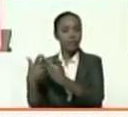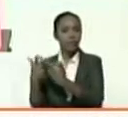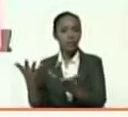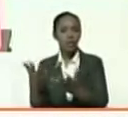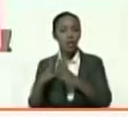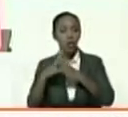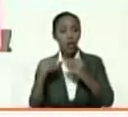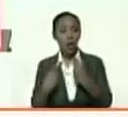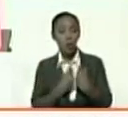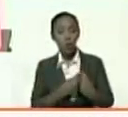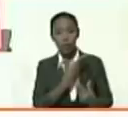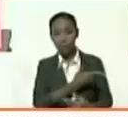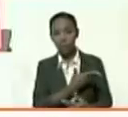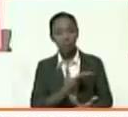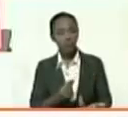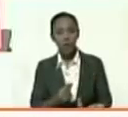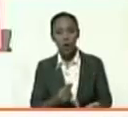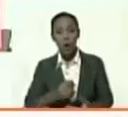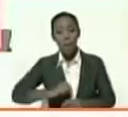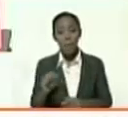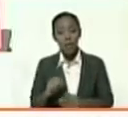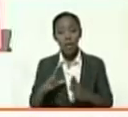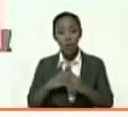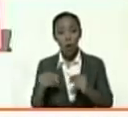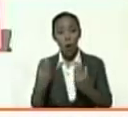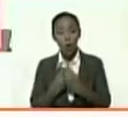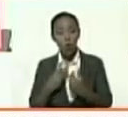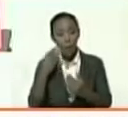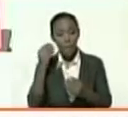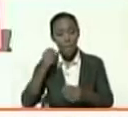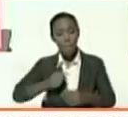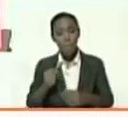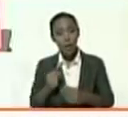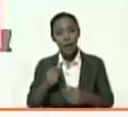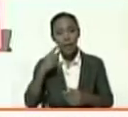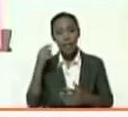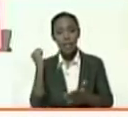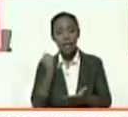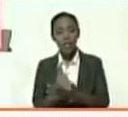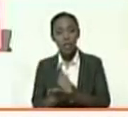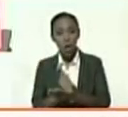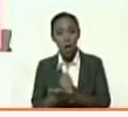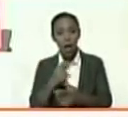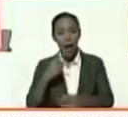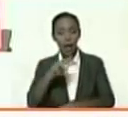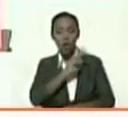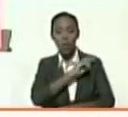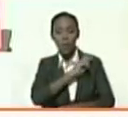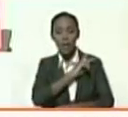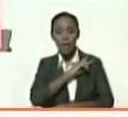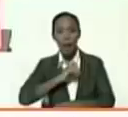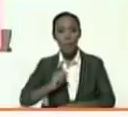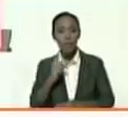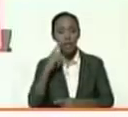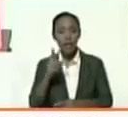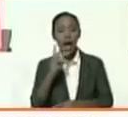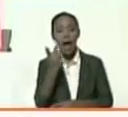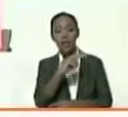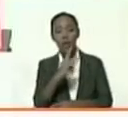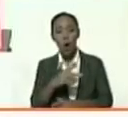con él. Los policías no todos están con el policía que traicionó a Evo, con el comandante de la policía. Allá hay policías y hay Fuerza